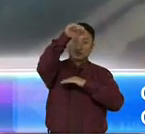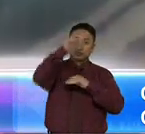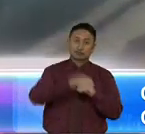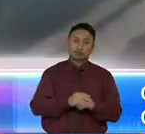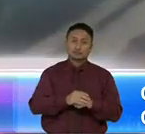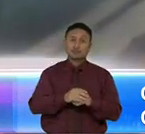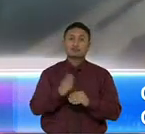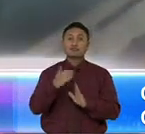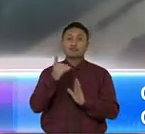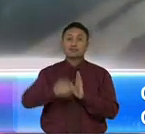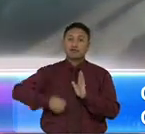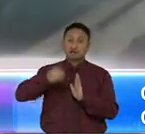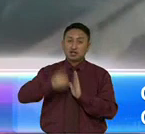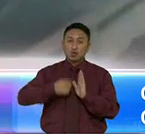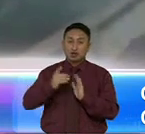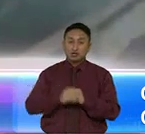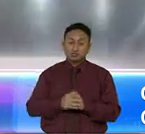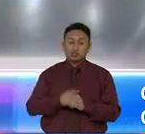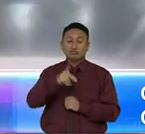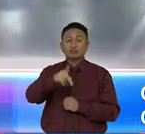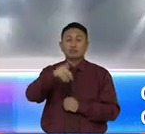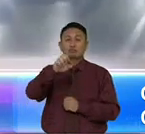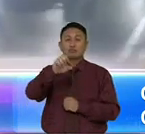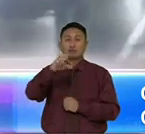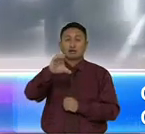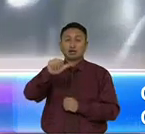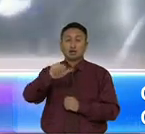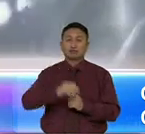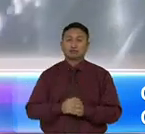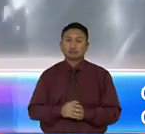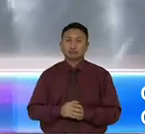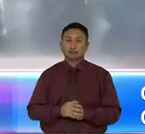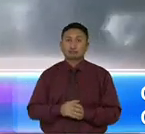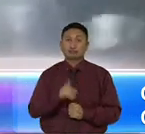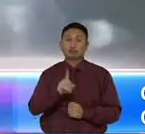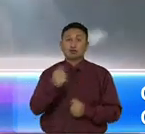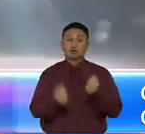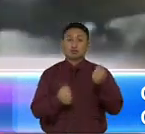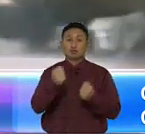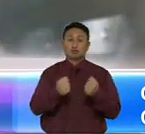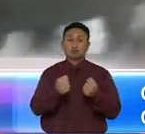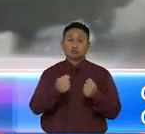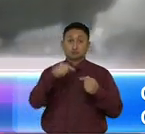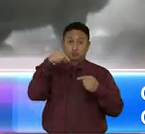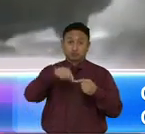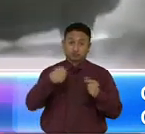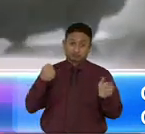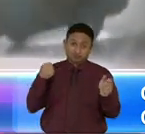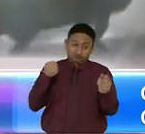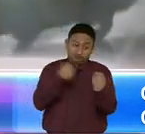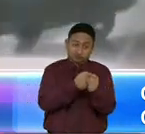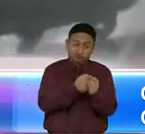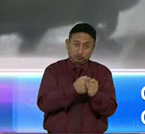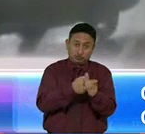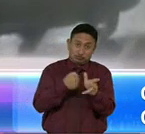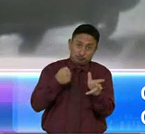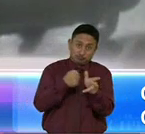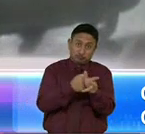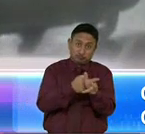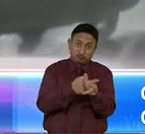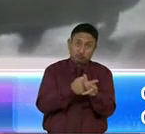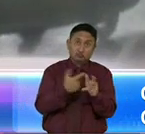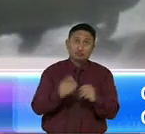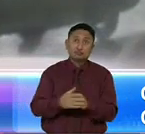vía Adaule, en el sector de Peca. Uno de los automotores que fue impactado por la camioneta